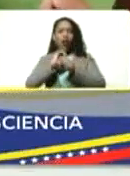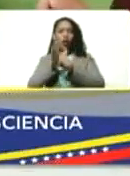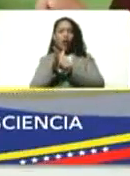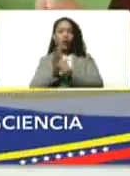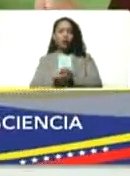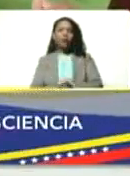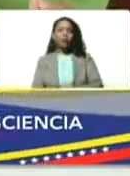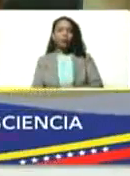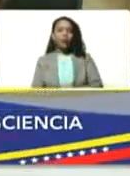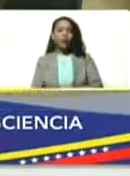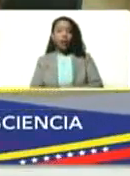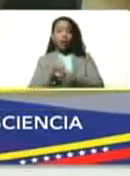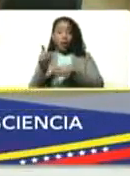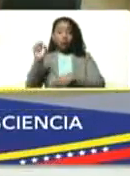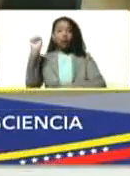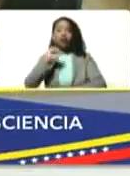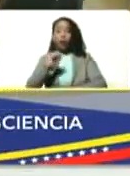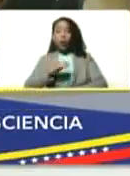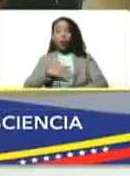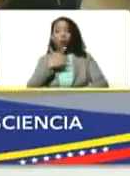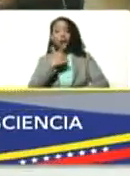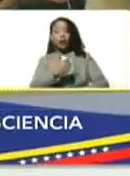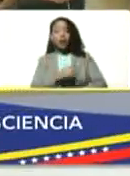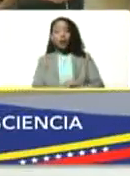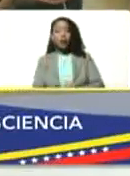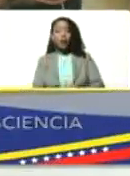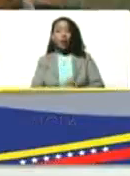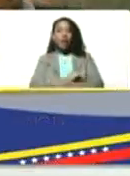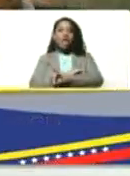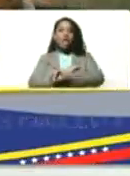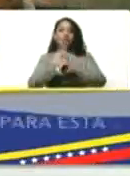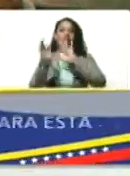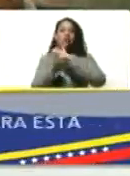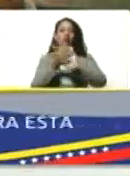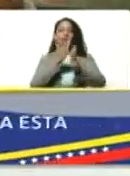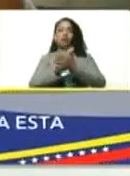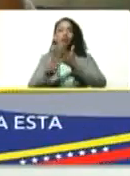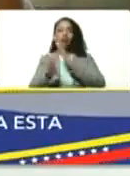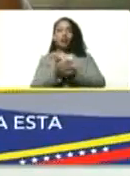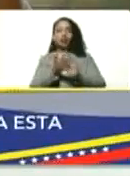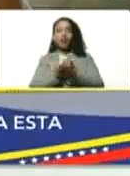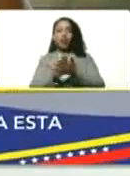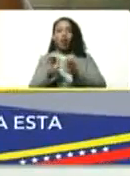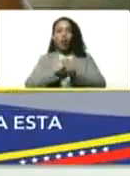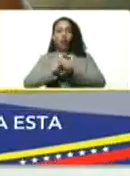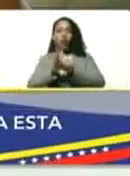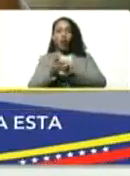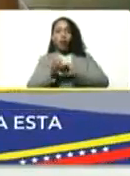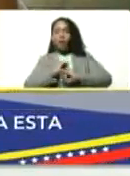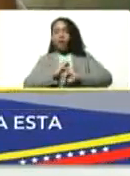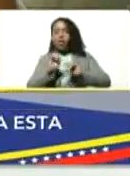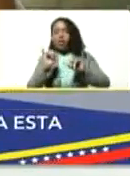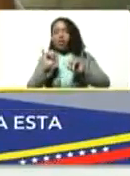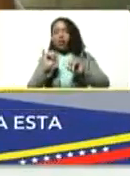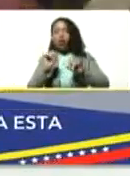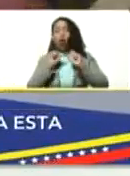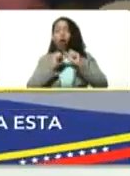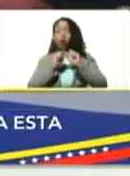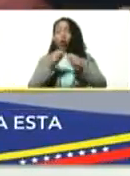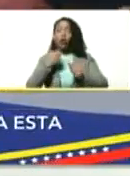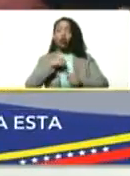coronavirus. Y ahí sí podremos decir fin de la historia, fin de la historia. Bueno, sigamos